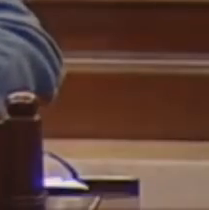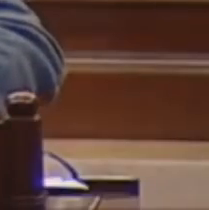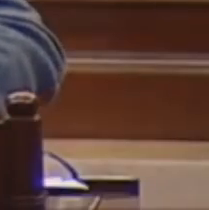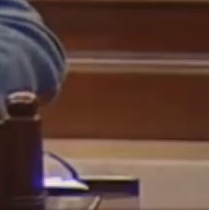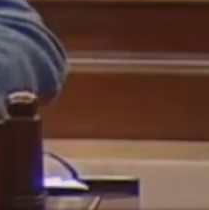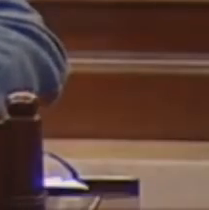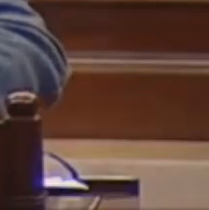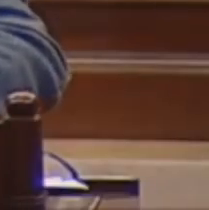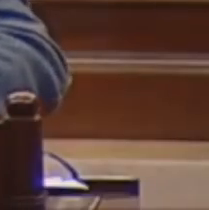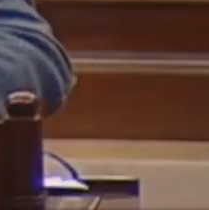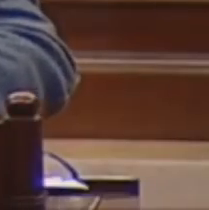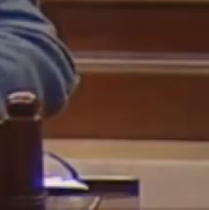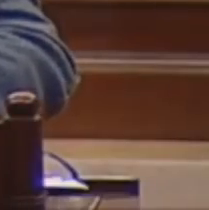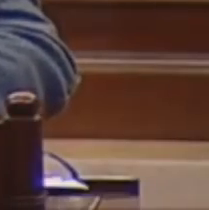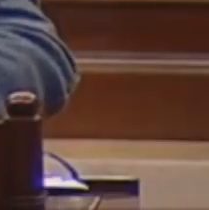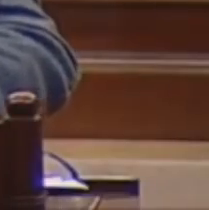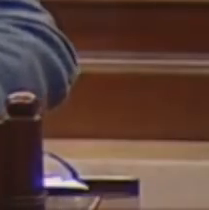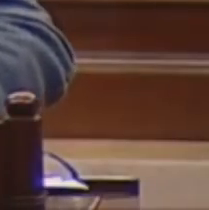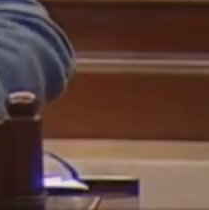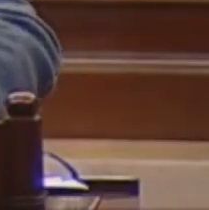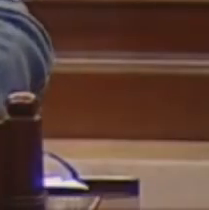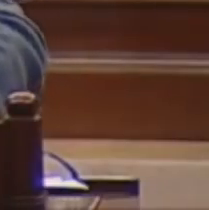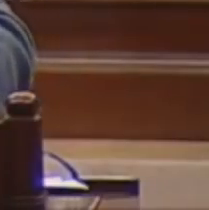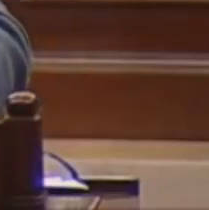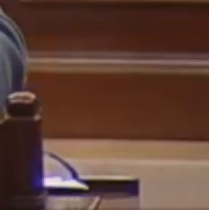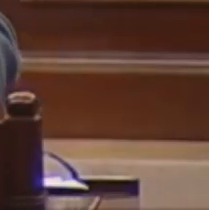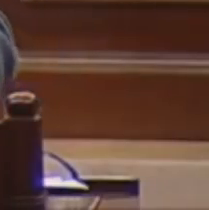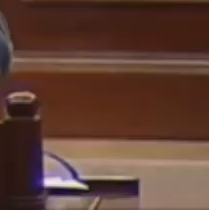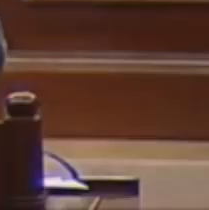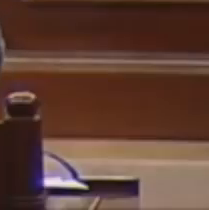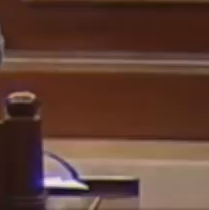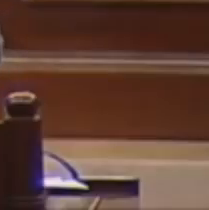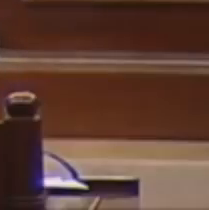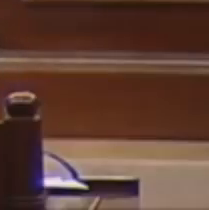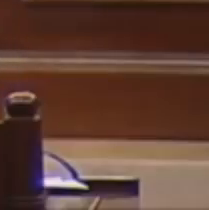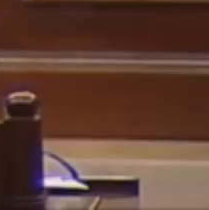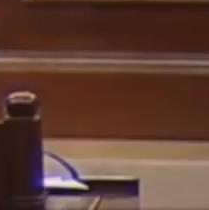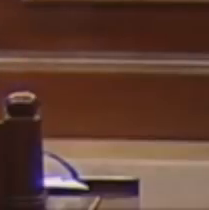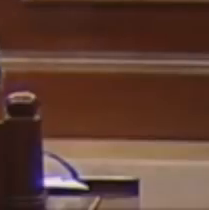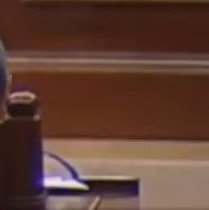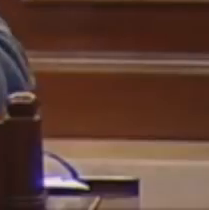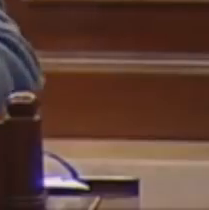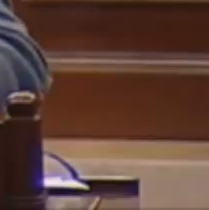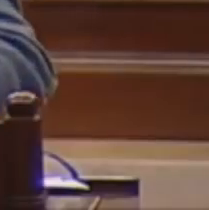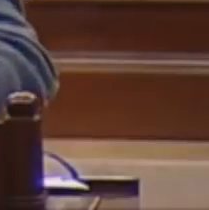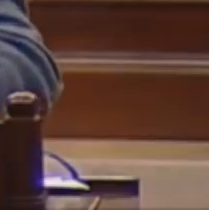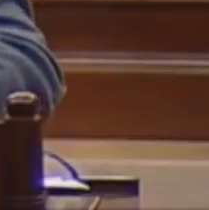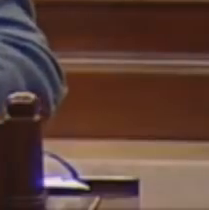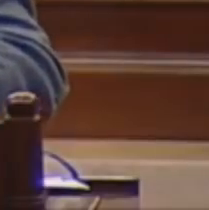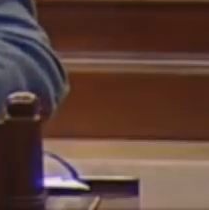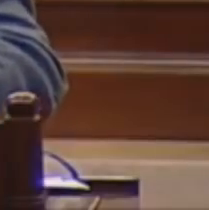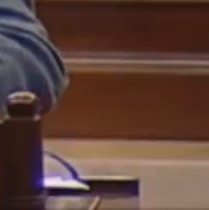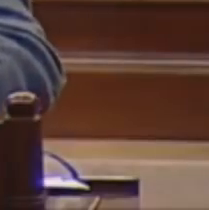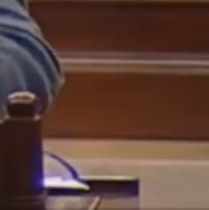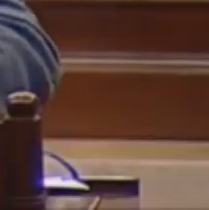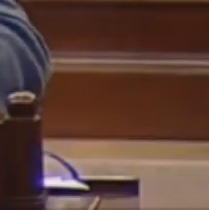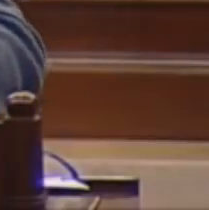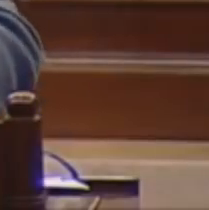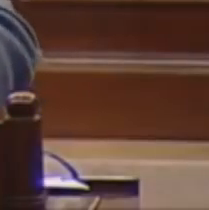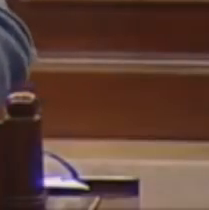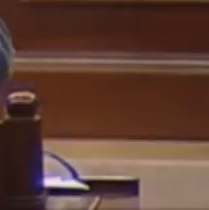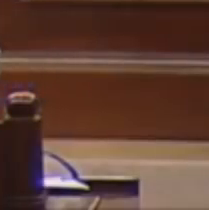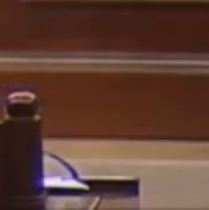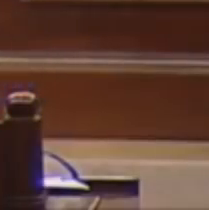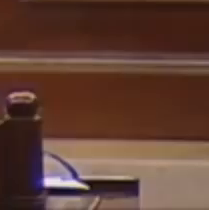40.000 empleos que estaban suspendidos. Y con actas en manos y con documentos en manos, con la parte empleadora de este país y el